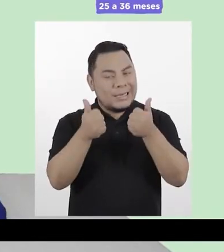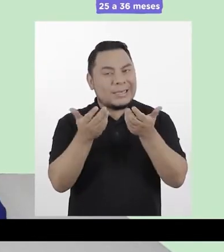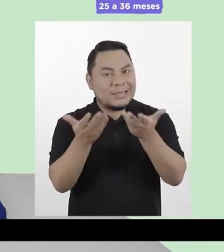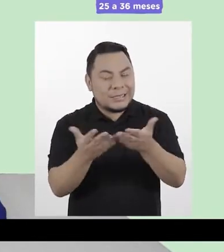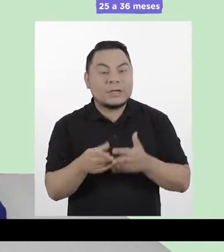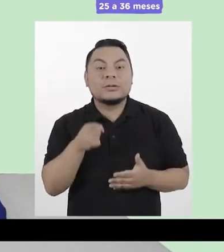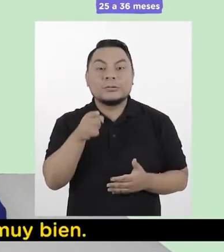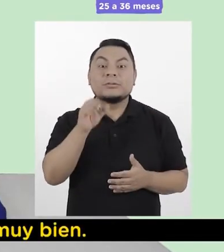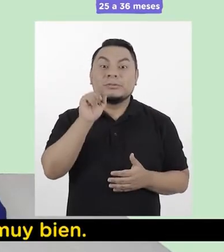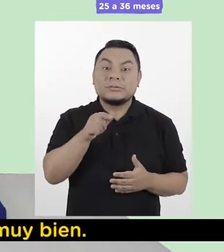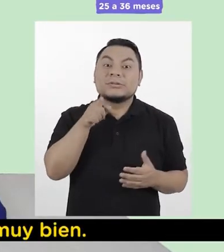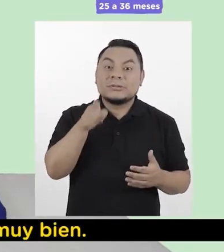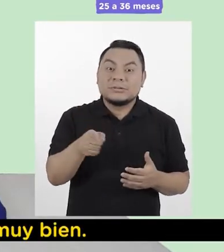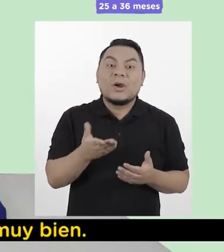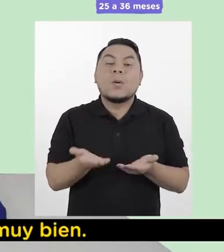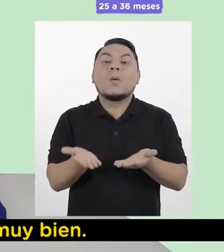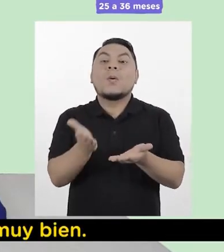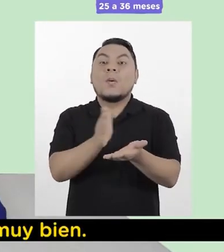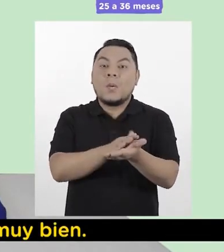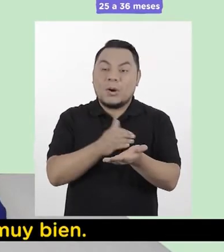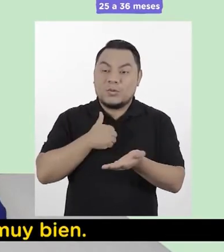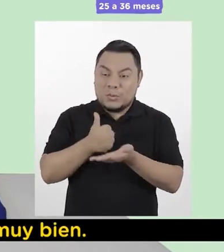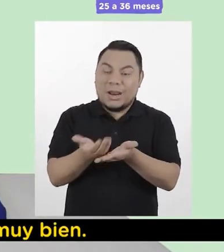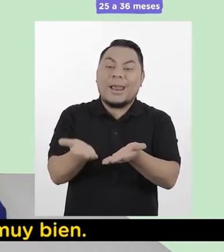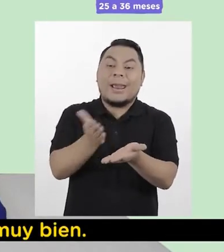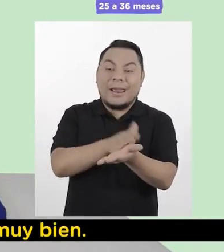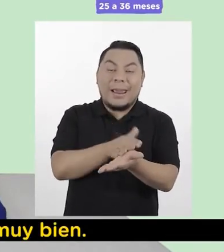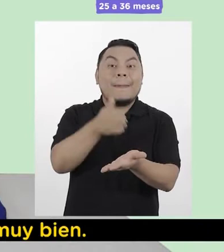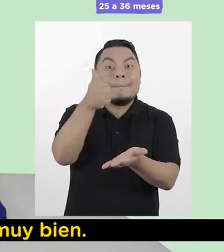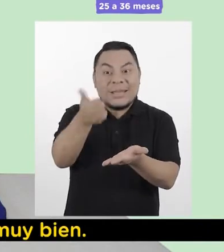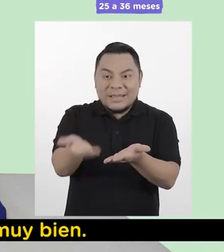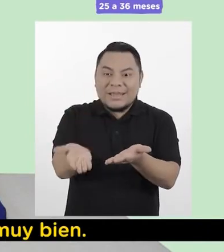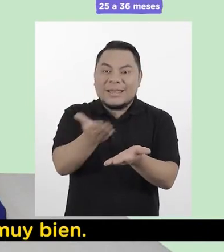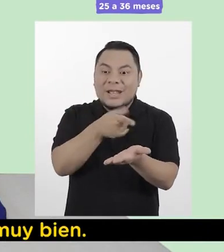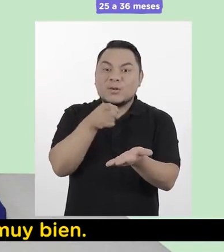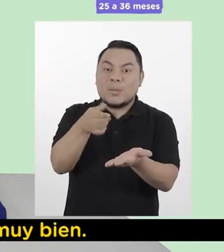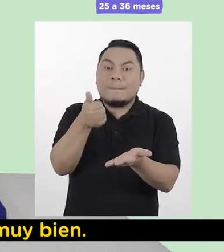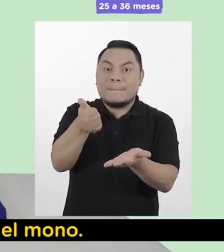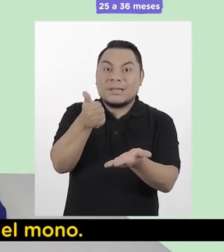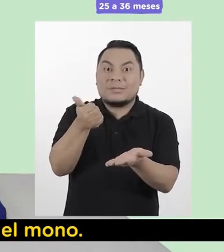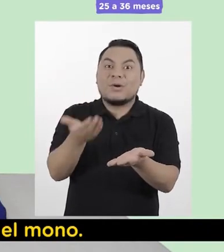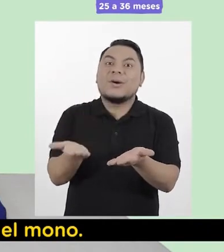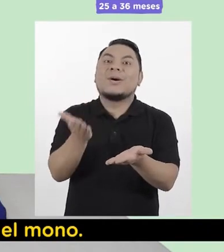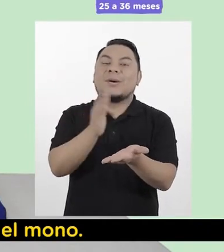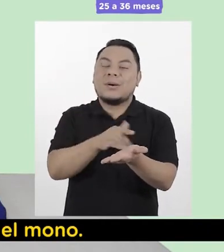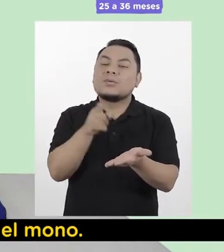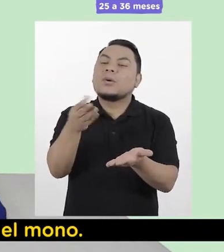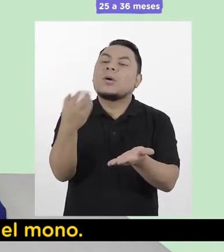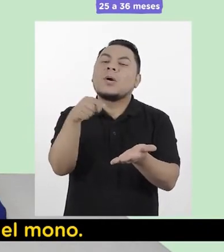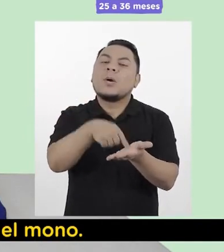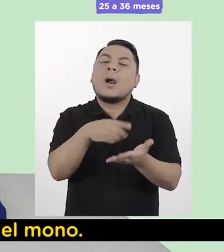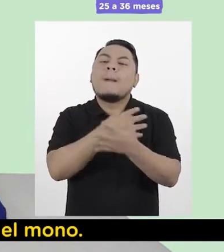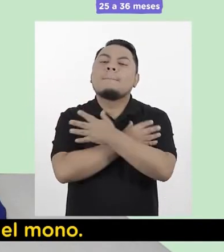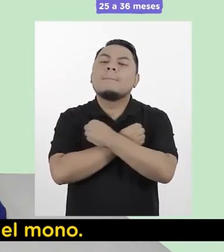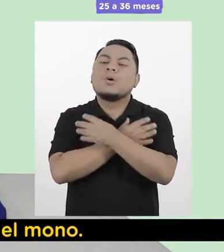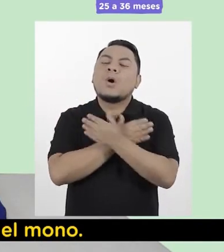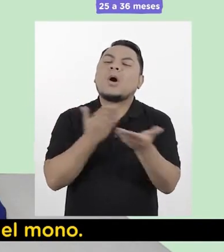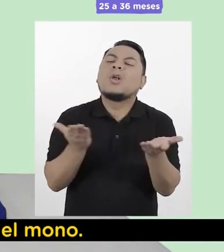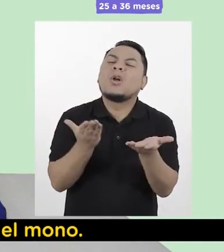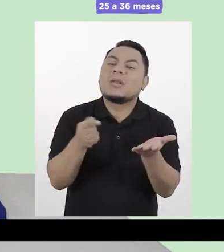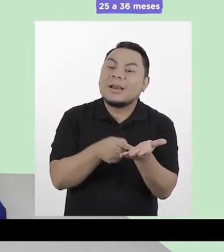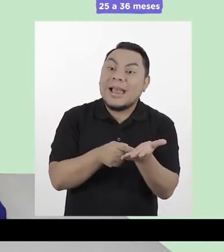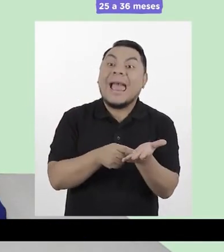Eso es. Estás pasando las hojas del cuento. Muy bien. Ahora tienes que señalar dónde está el